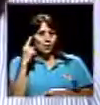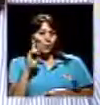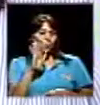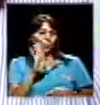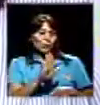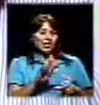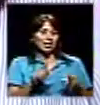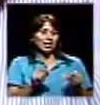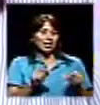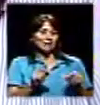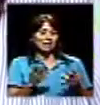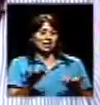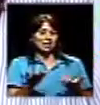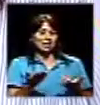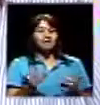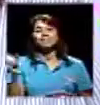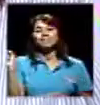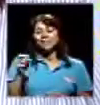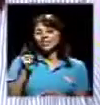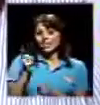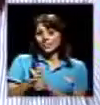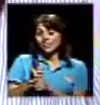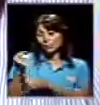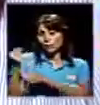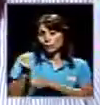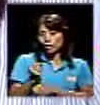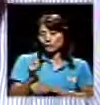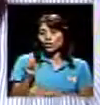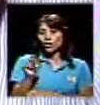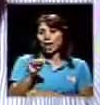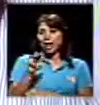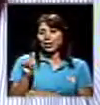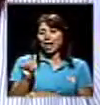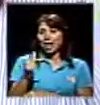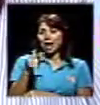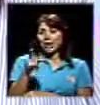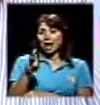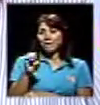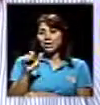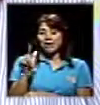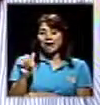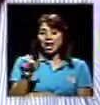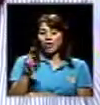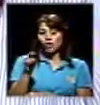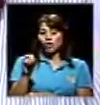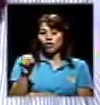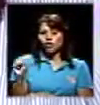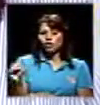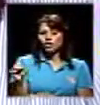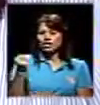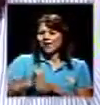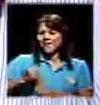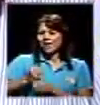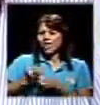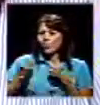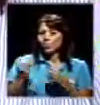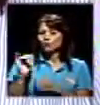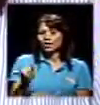Exactamente. Y la Fundación Ana Gabriela Ross ha venido trabajando muy intensamente en eso, en apoyar a las personas